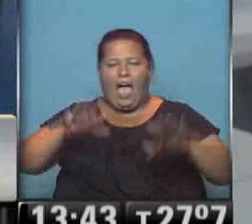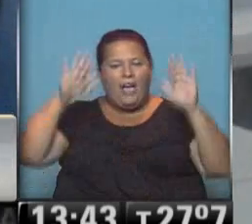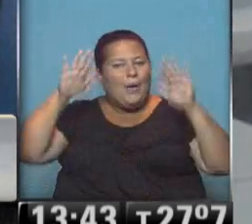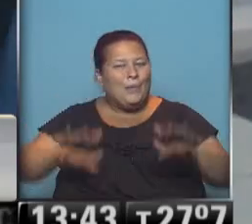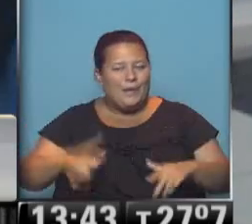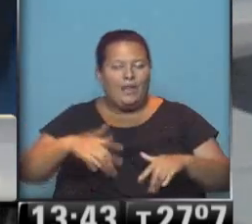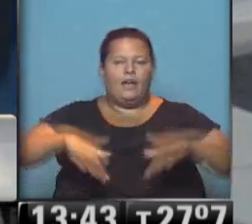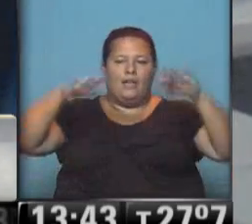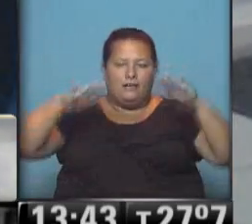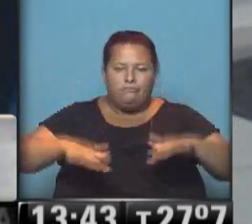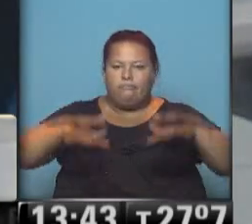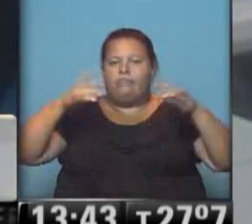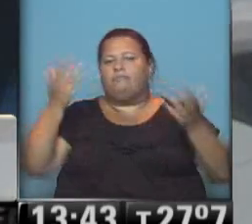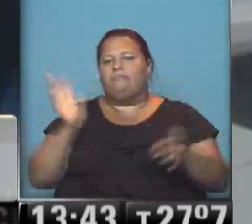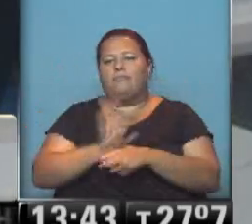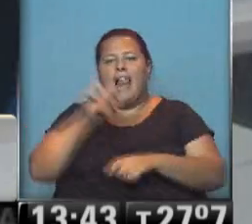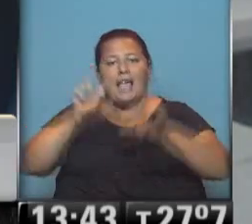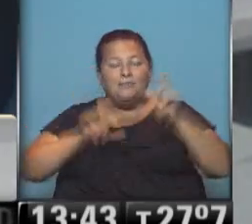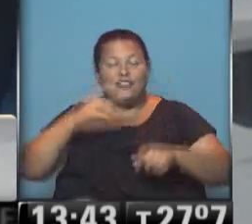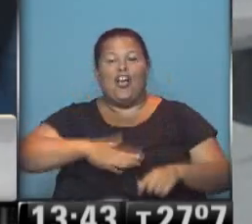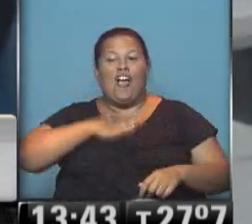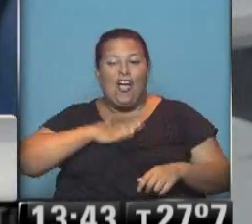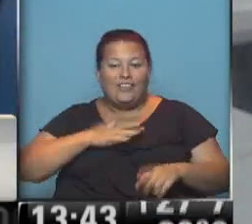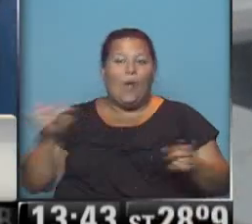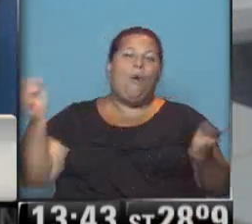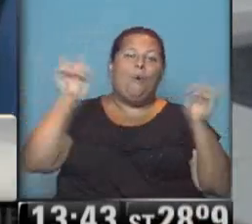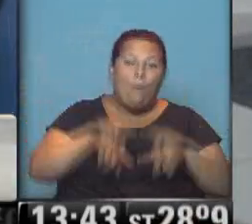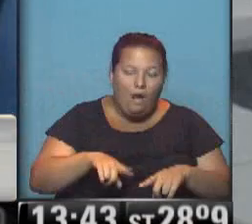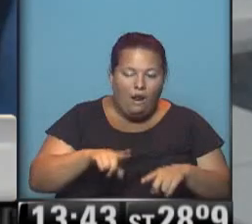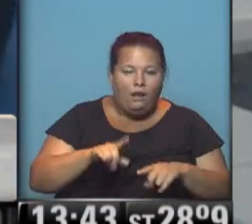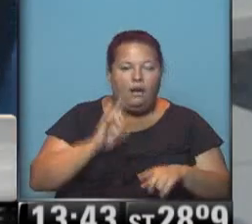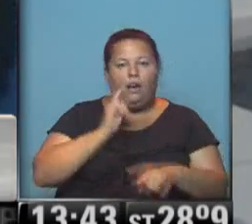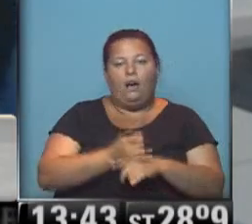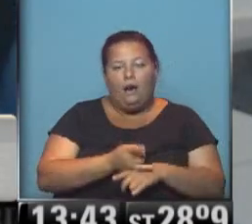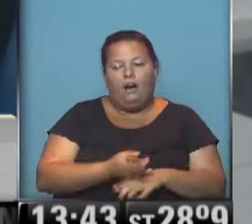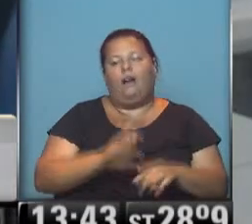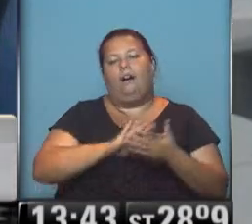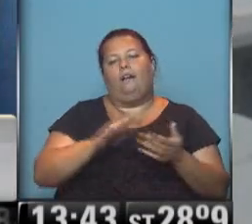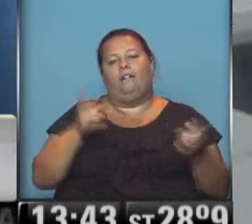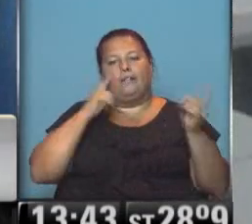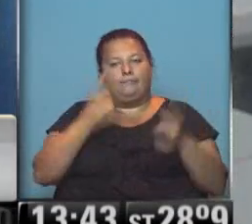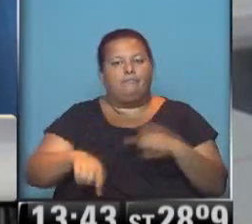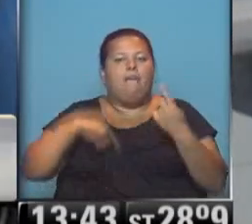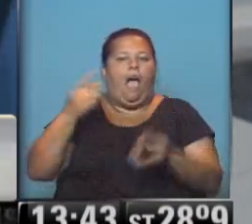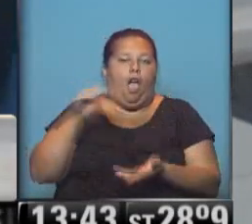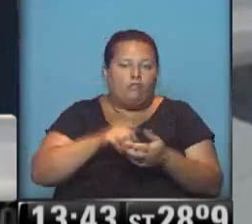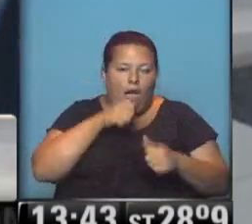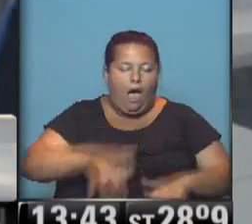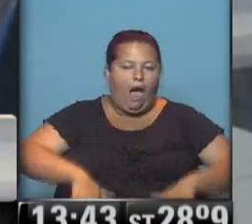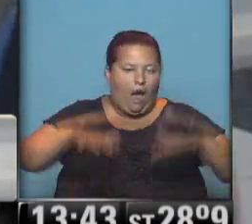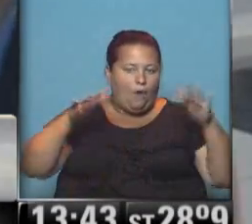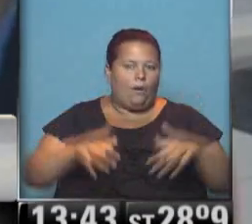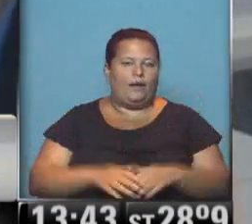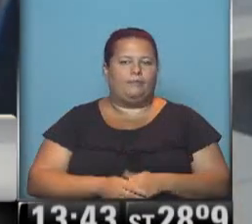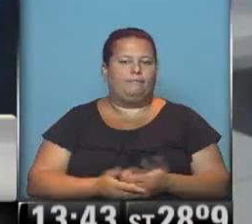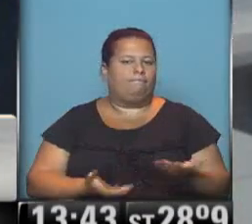baja baja sube O sea la gente se pone contenta vuelve y se encuentra el otro día otra vez con la casa llena de